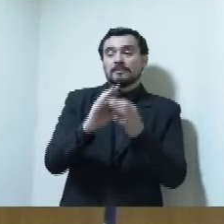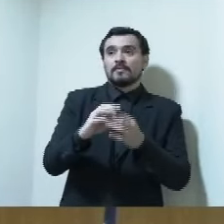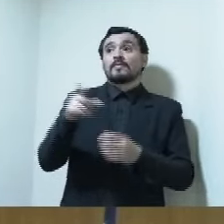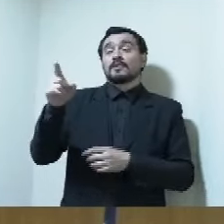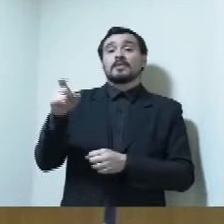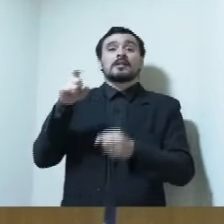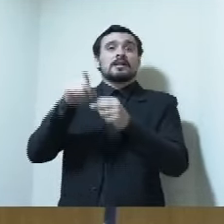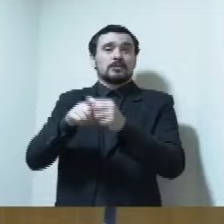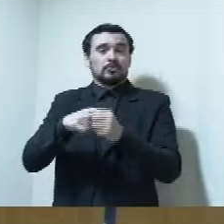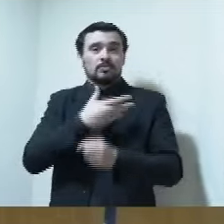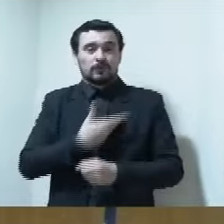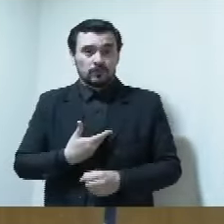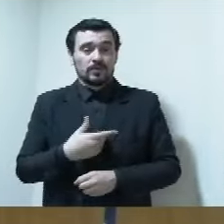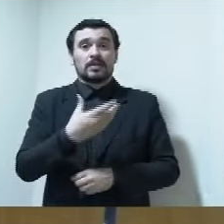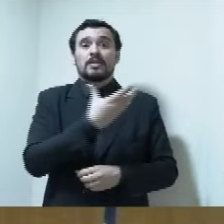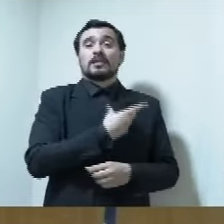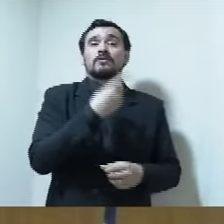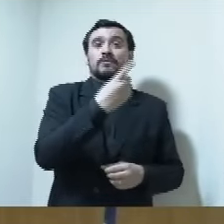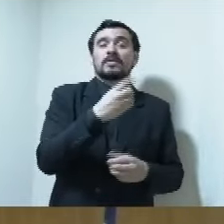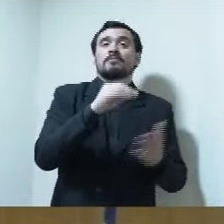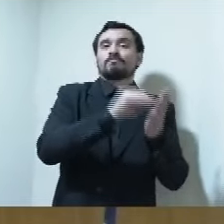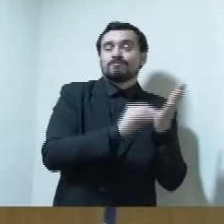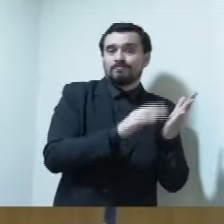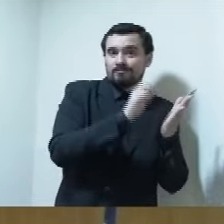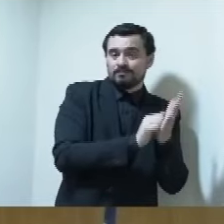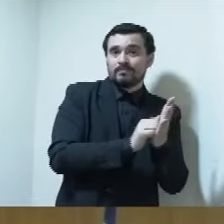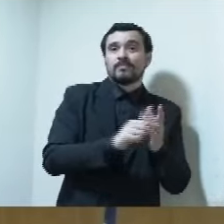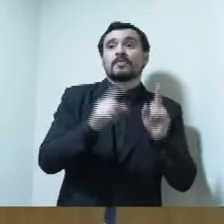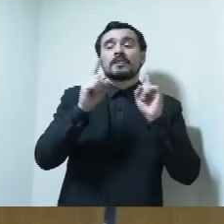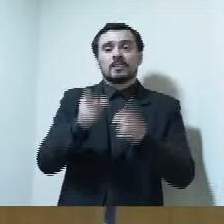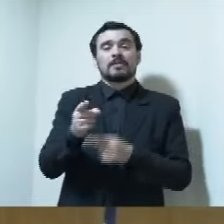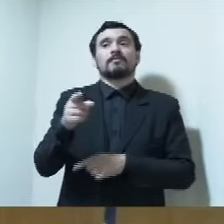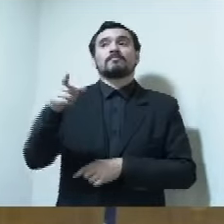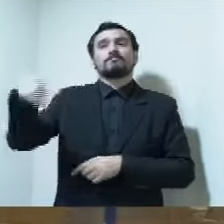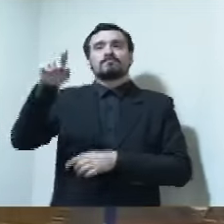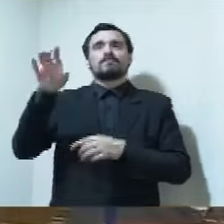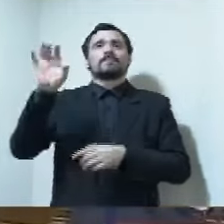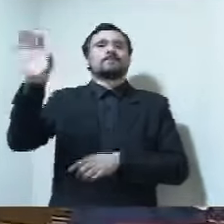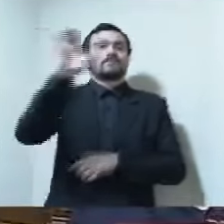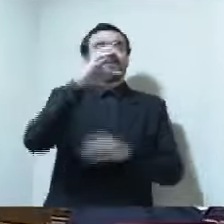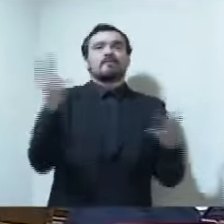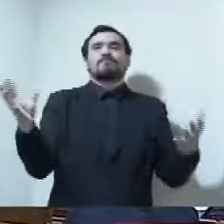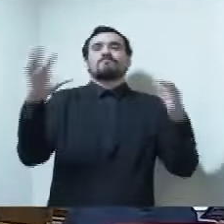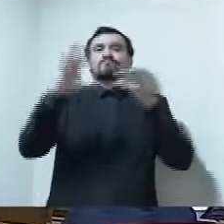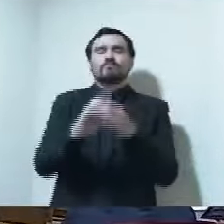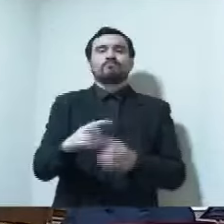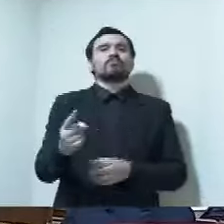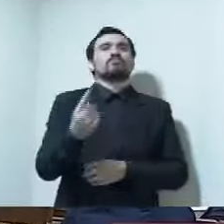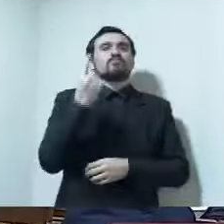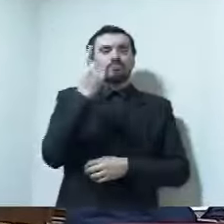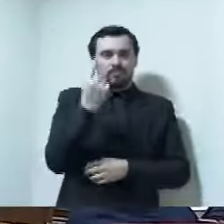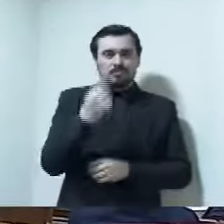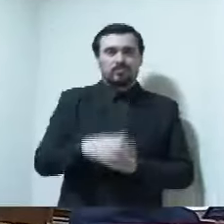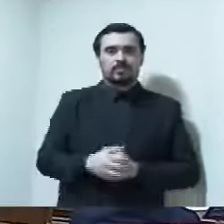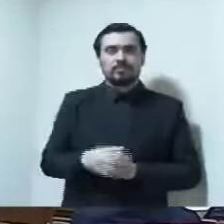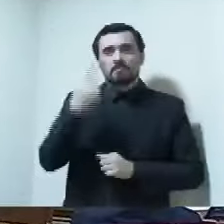de Registros Públicos, la Dirección de Catastro y el Departamento de Mensura y Geodesia y permitirá el despegue económico de